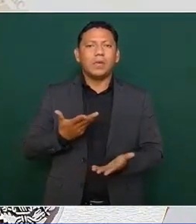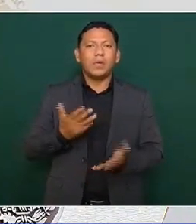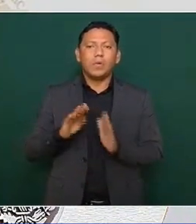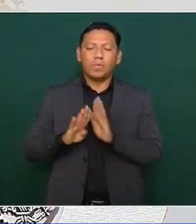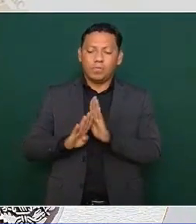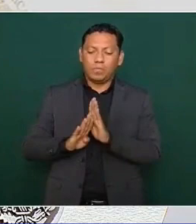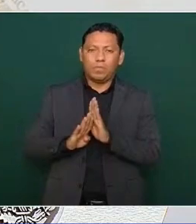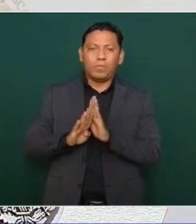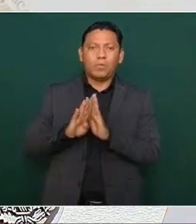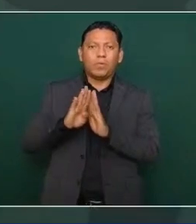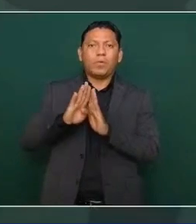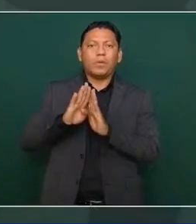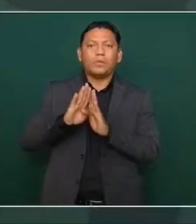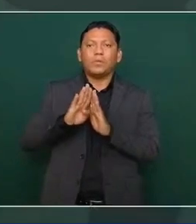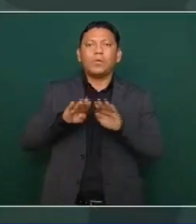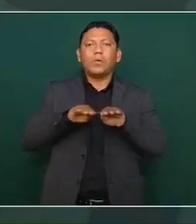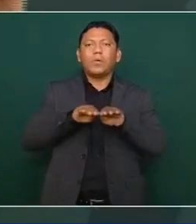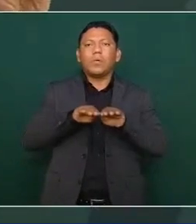crecimiento